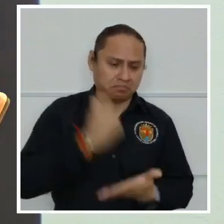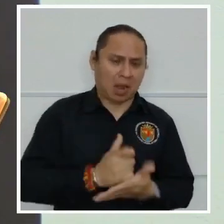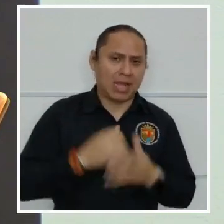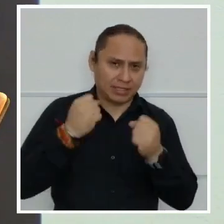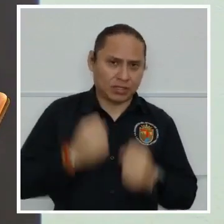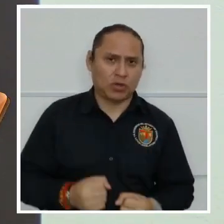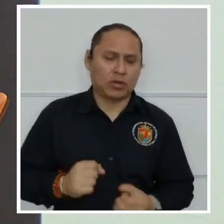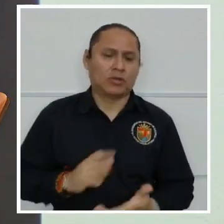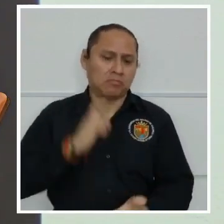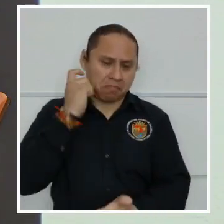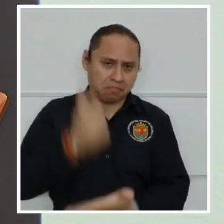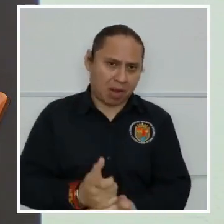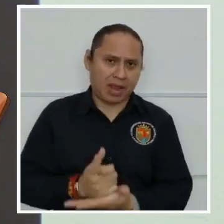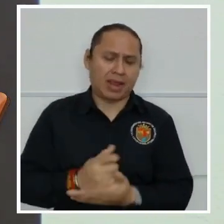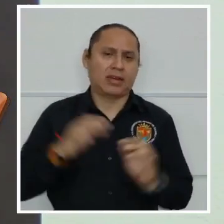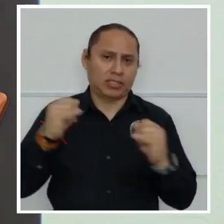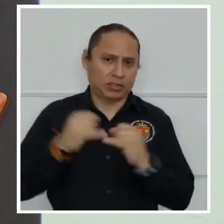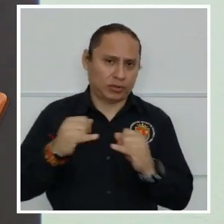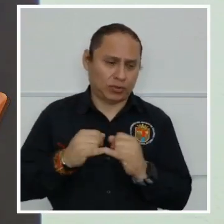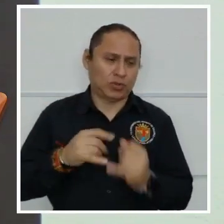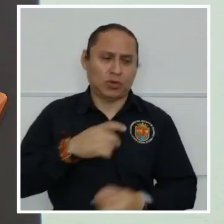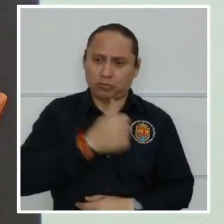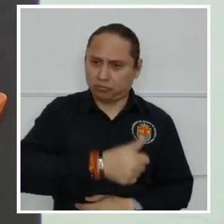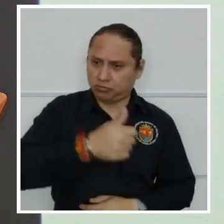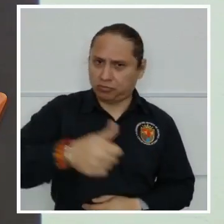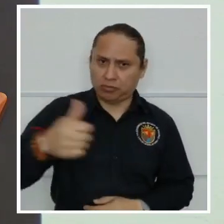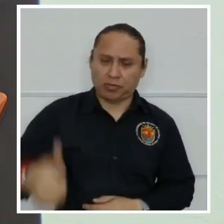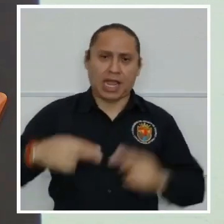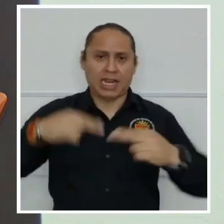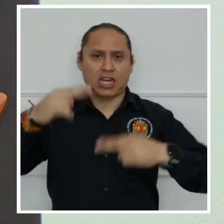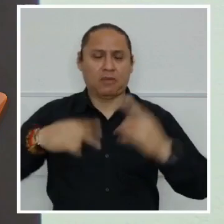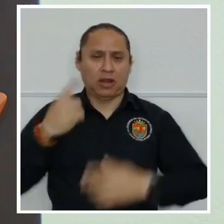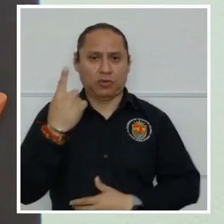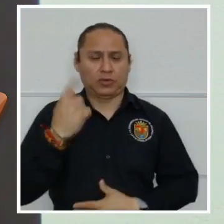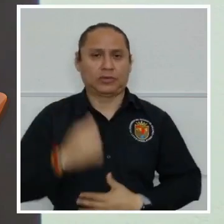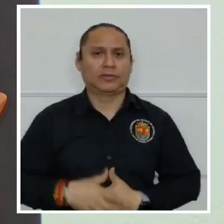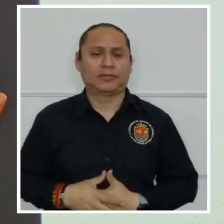la cuota como dependencias nivel 1.